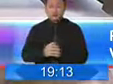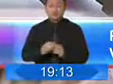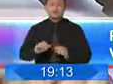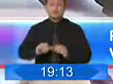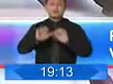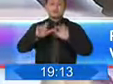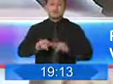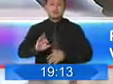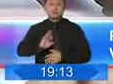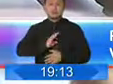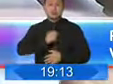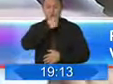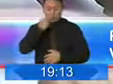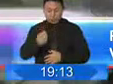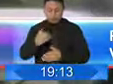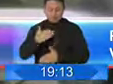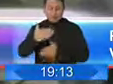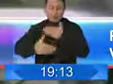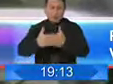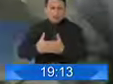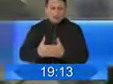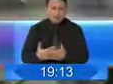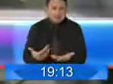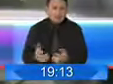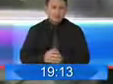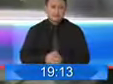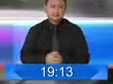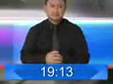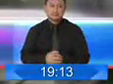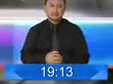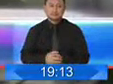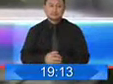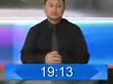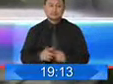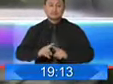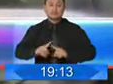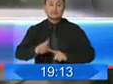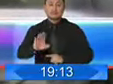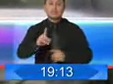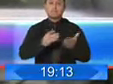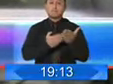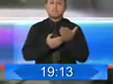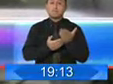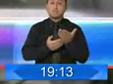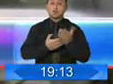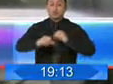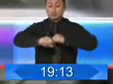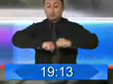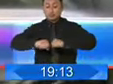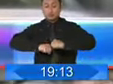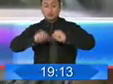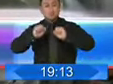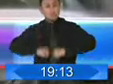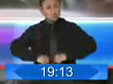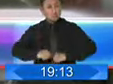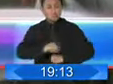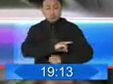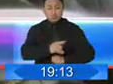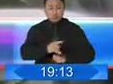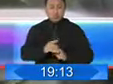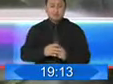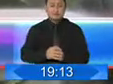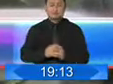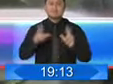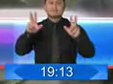Secretaría Técnica de Drogas. Con infraestructura, pero sobre todo con un modelo de gestión que permita abarcar